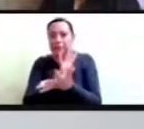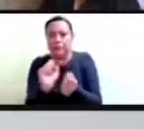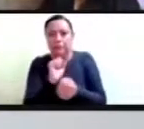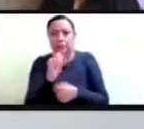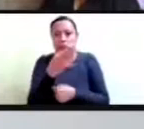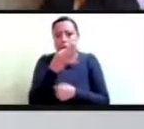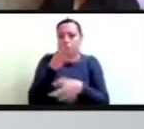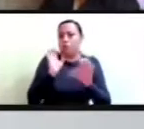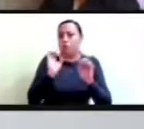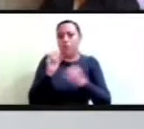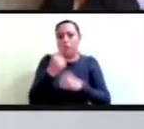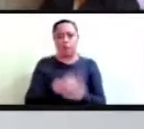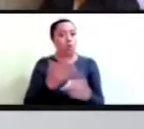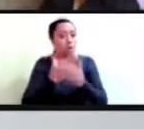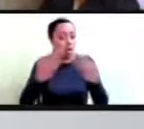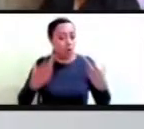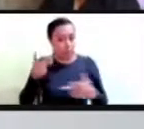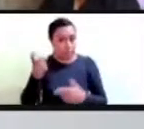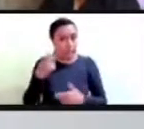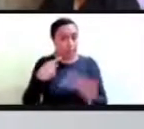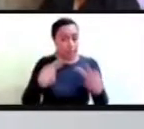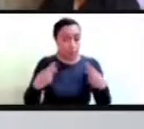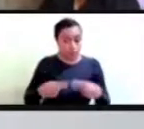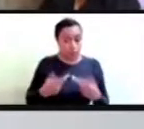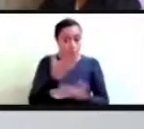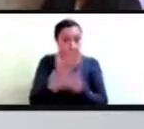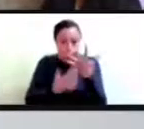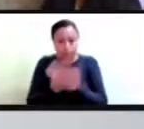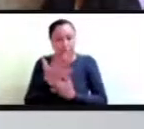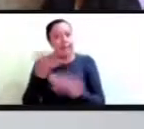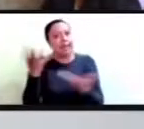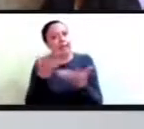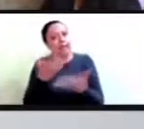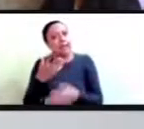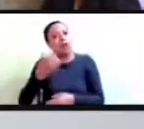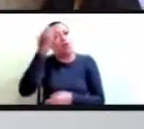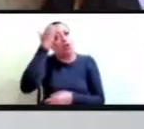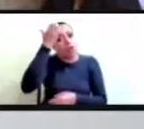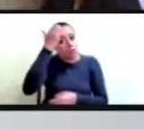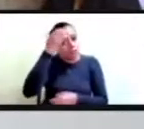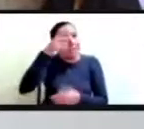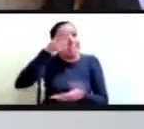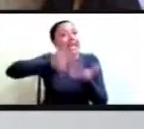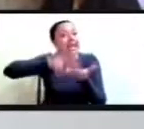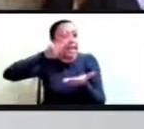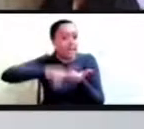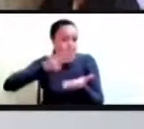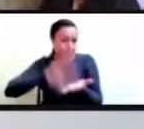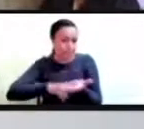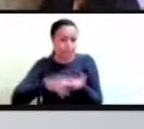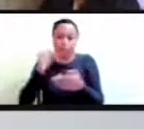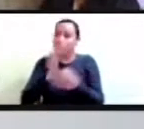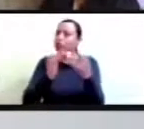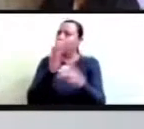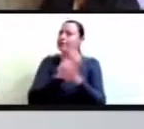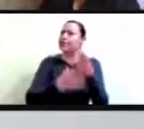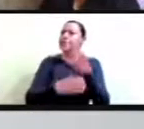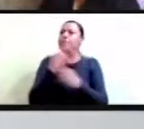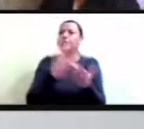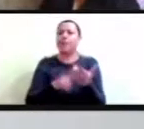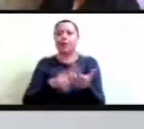importante a un cronista, y en general de los creadores, conocen, ellos saben lo del valor que tiene todo ese patrimonio para